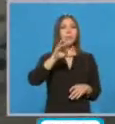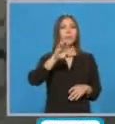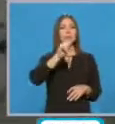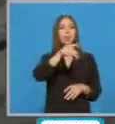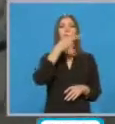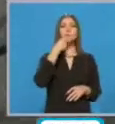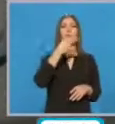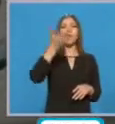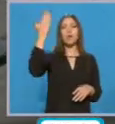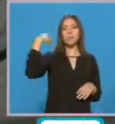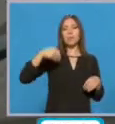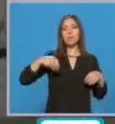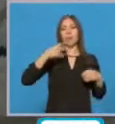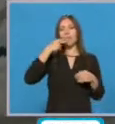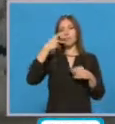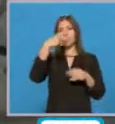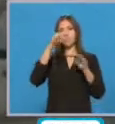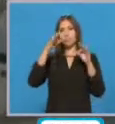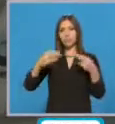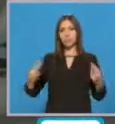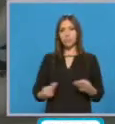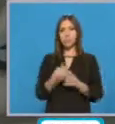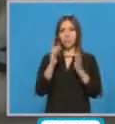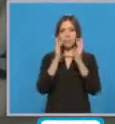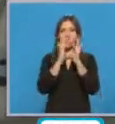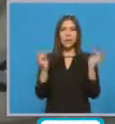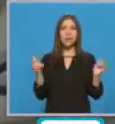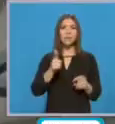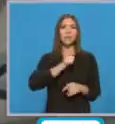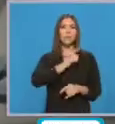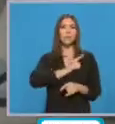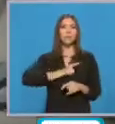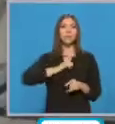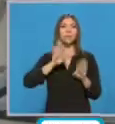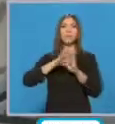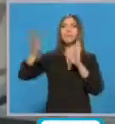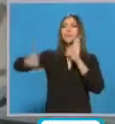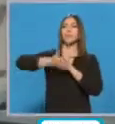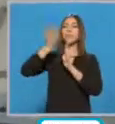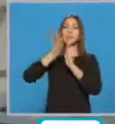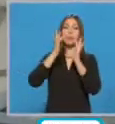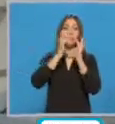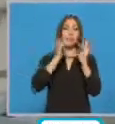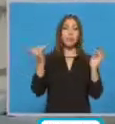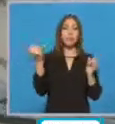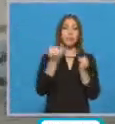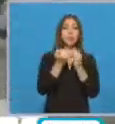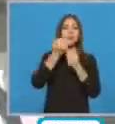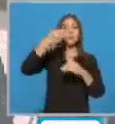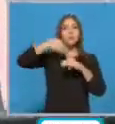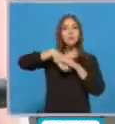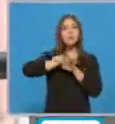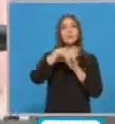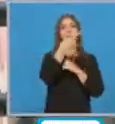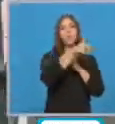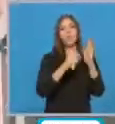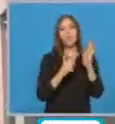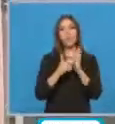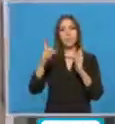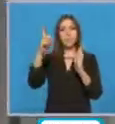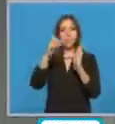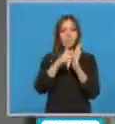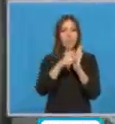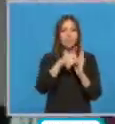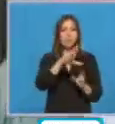ciudadano francés, tenía el gusto afrancesado, y luego esta especie de privadas de estos departamentos que